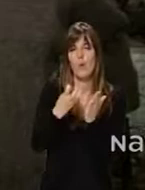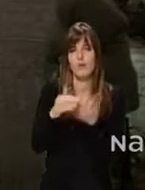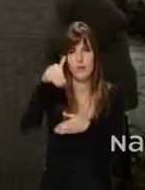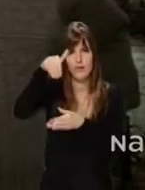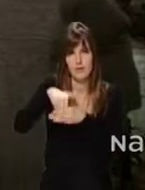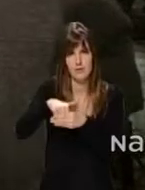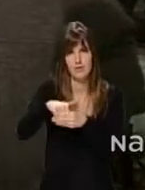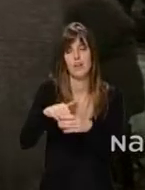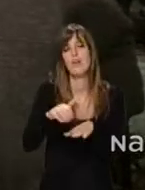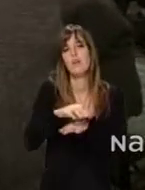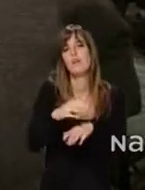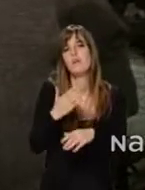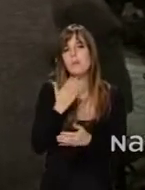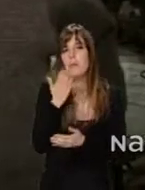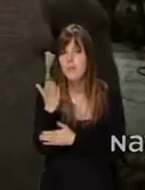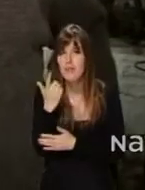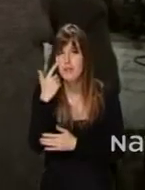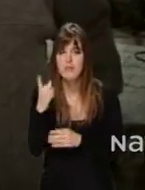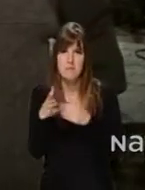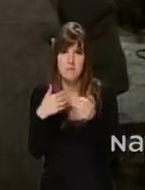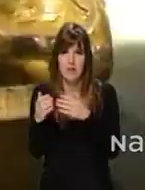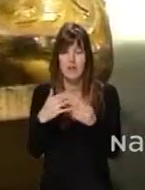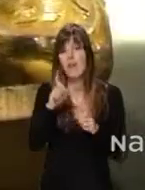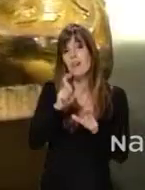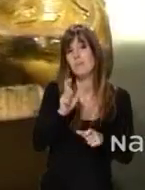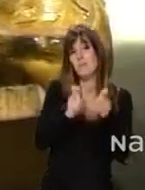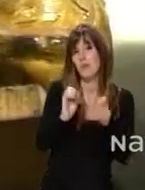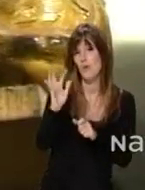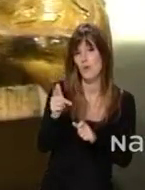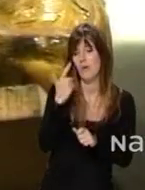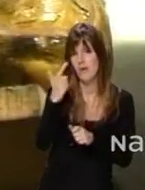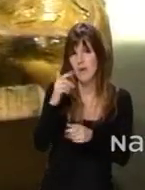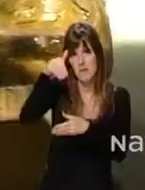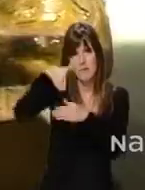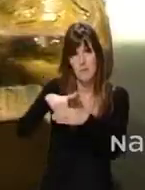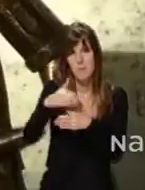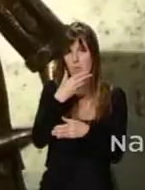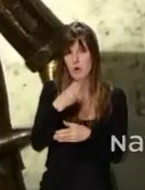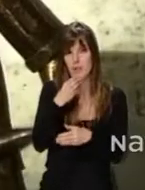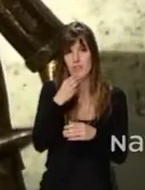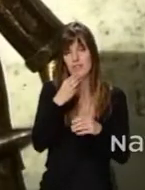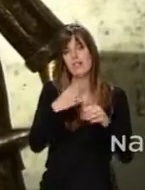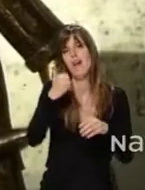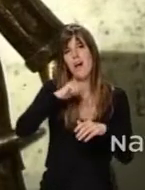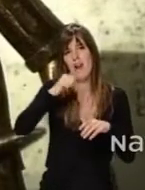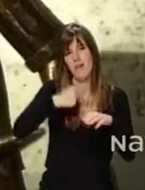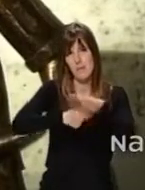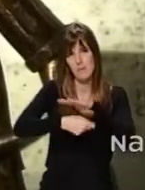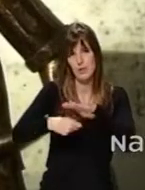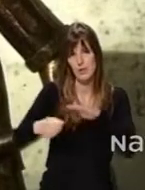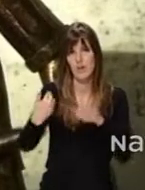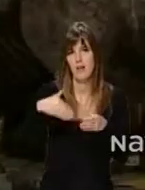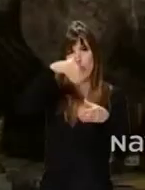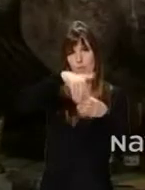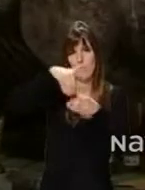Pero lo robaron todos. Pero lo robaron todos. Les gustó y les gustó. Eran para Vitoria, sobre todo en Álava. Pero ya le han dicho